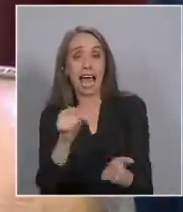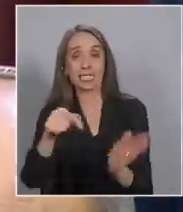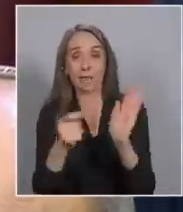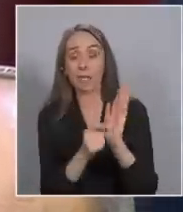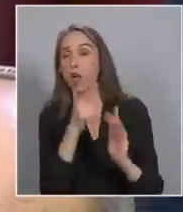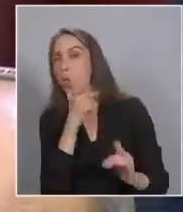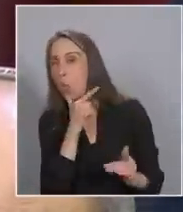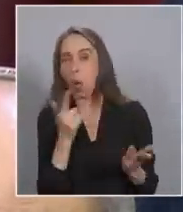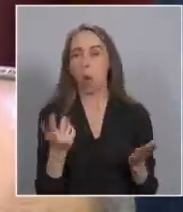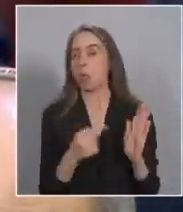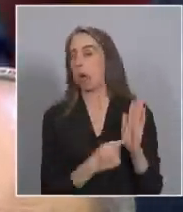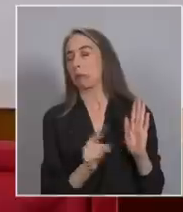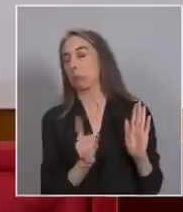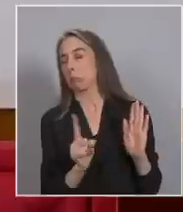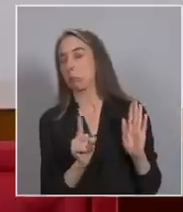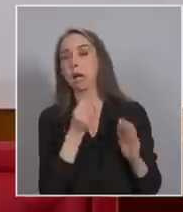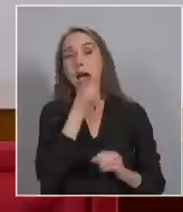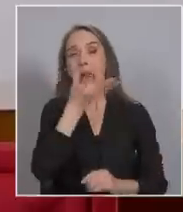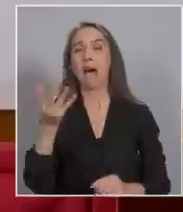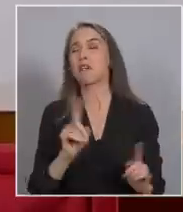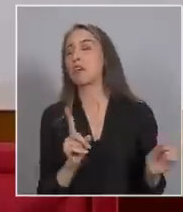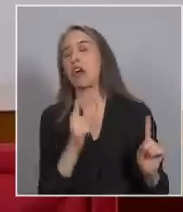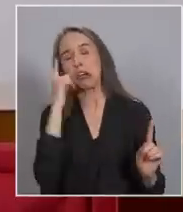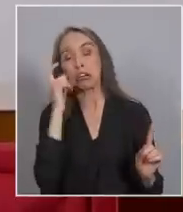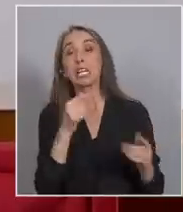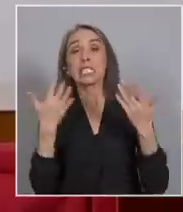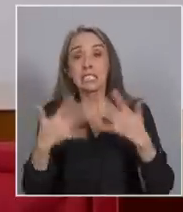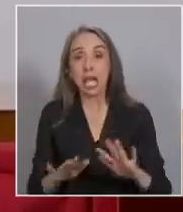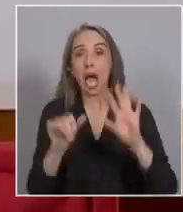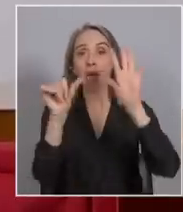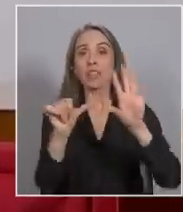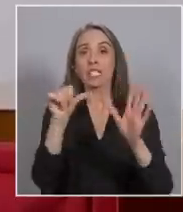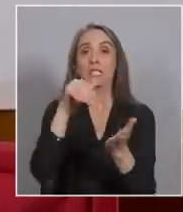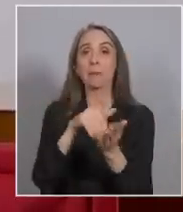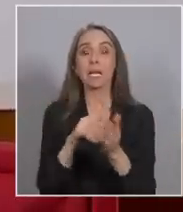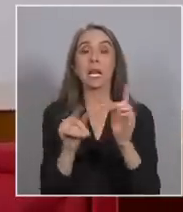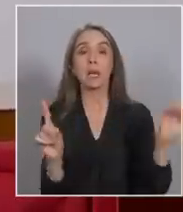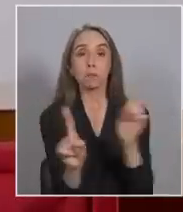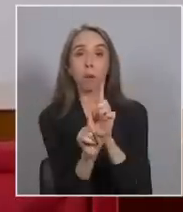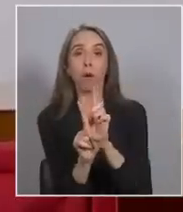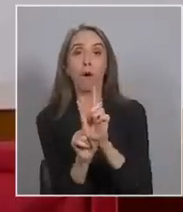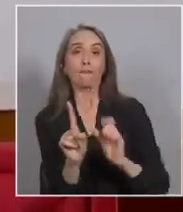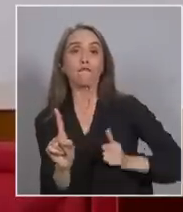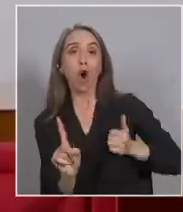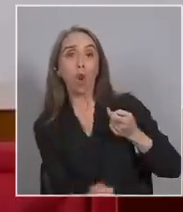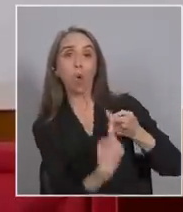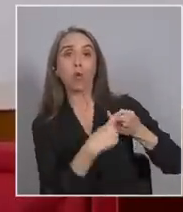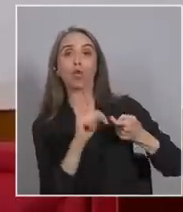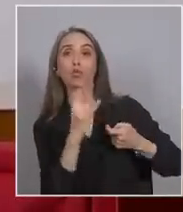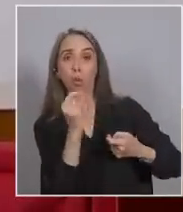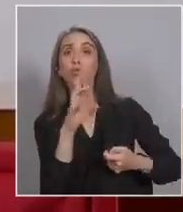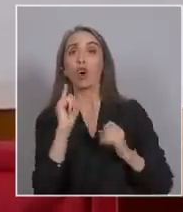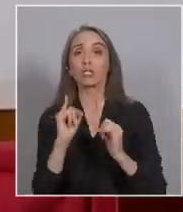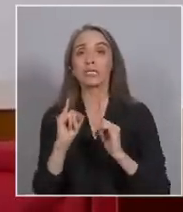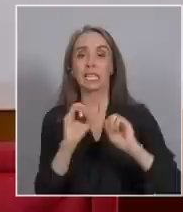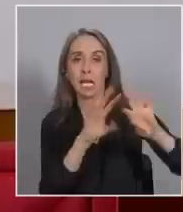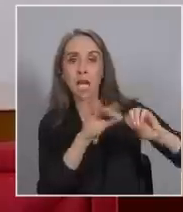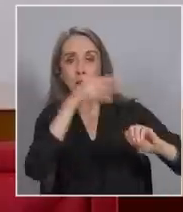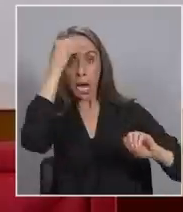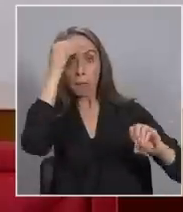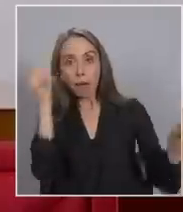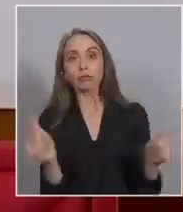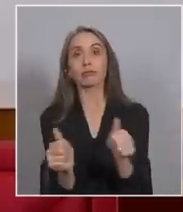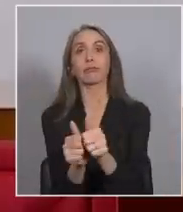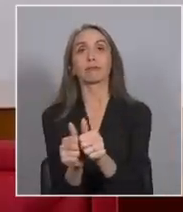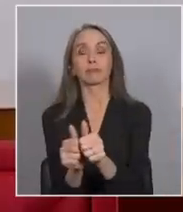al escepticismo que generó este anuncio en un momento, ya tenemos 16.000 tutores inscritos voluntarios y en proceso de capacitación.